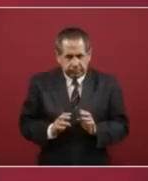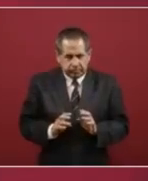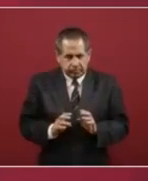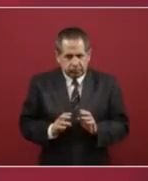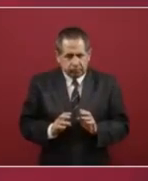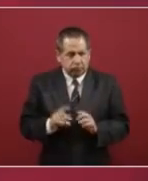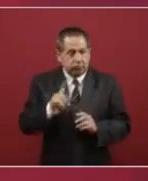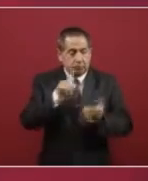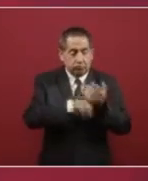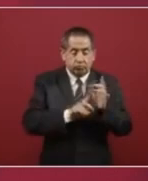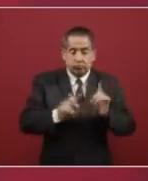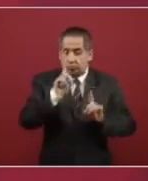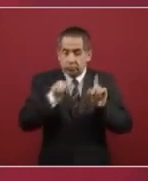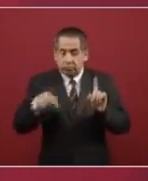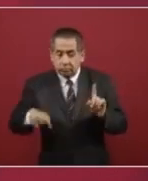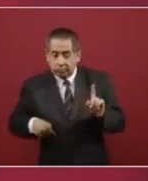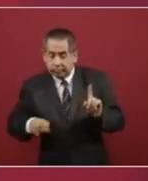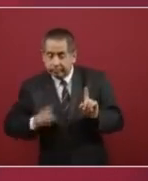presuntos